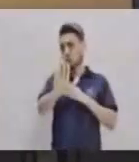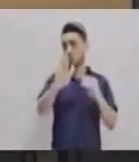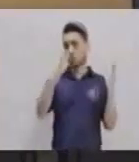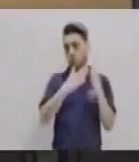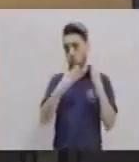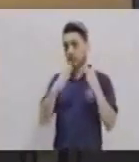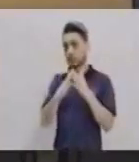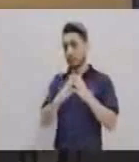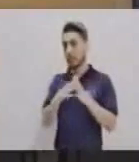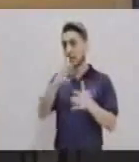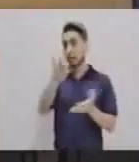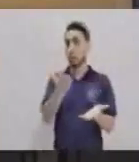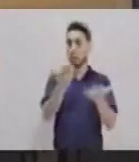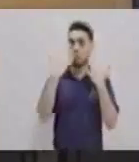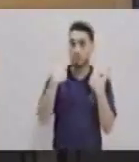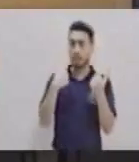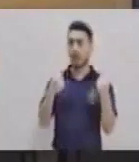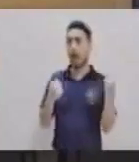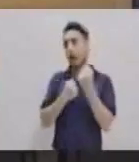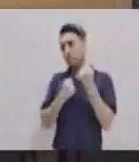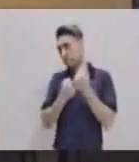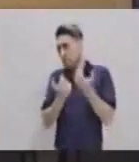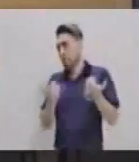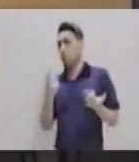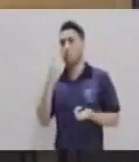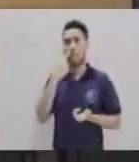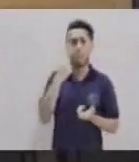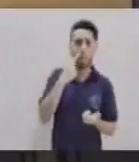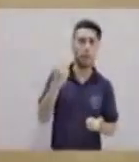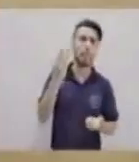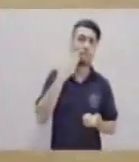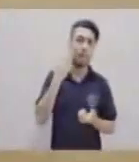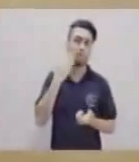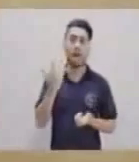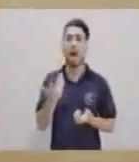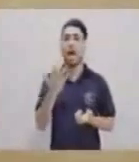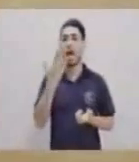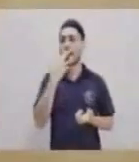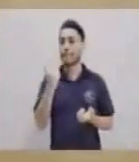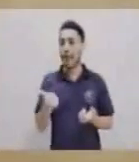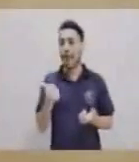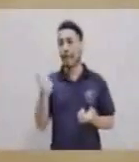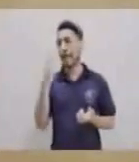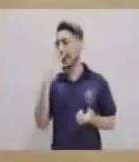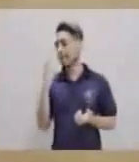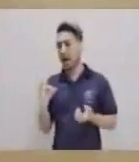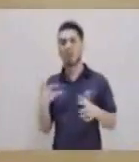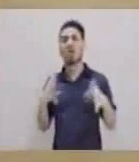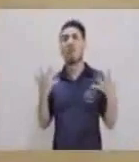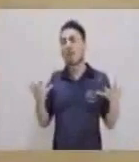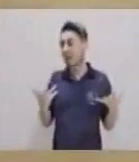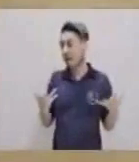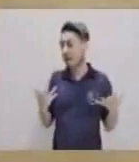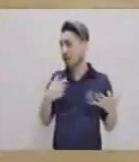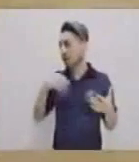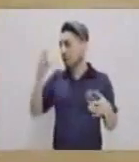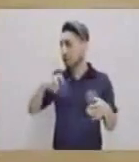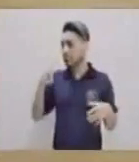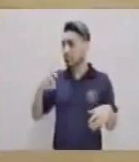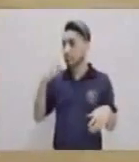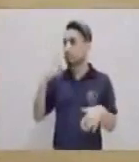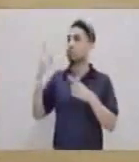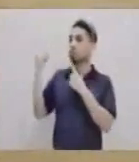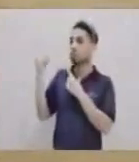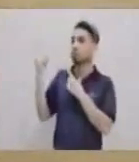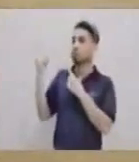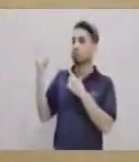desde casa. Pídale el apoyo a su papá, a su mamá, a su hermana o hermano, porque para ello